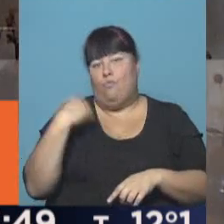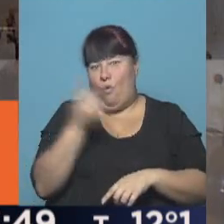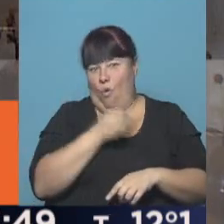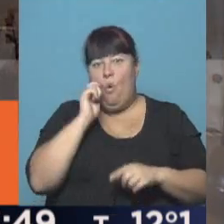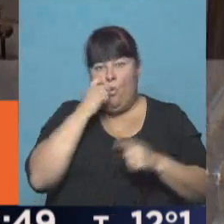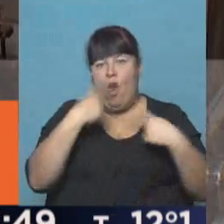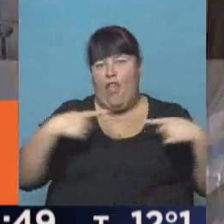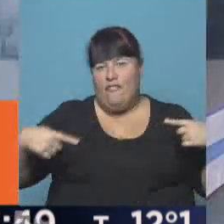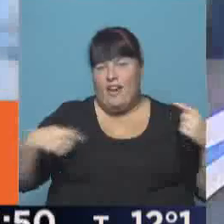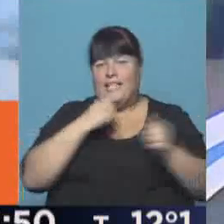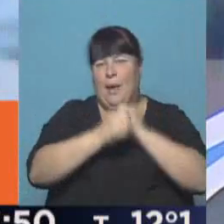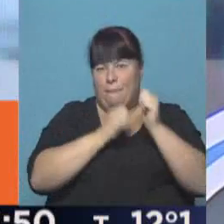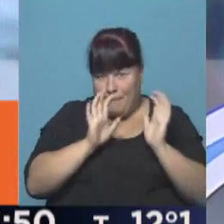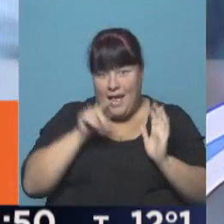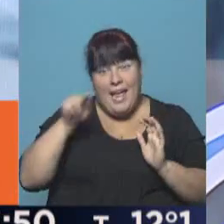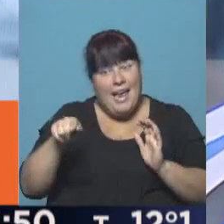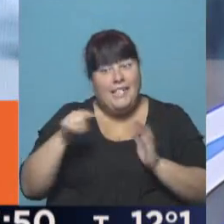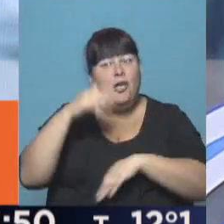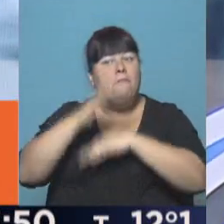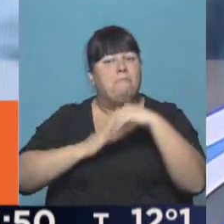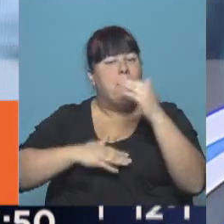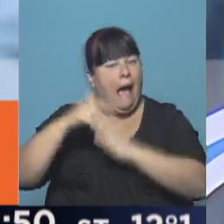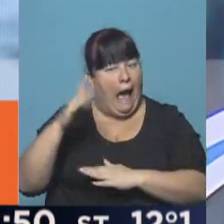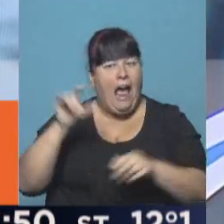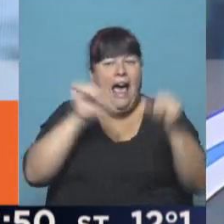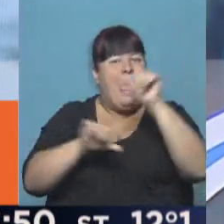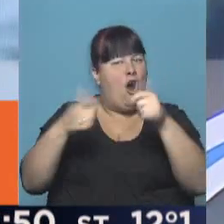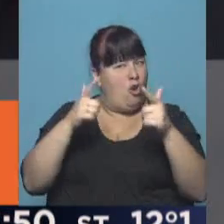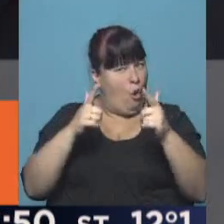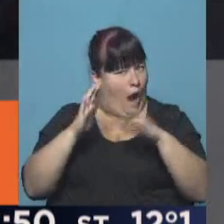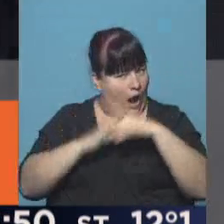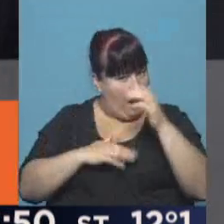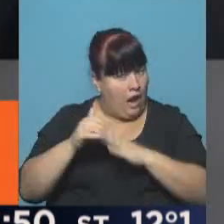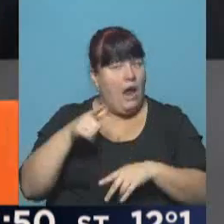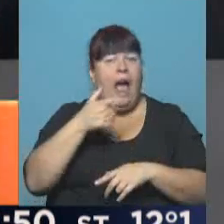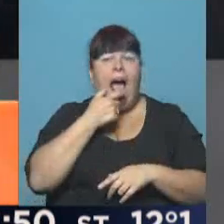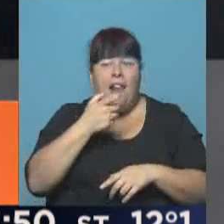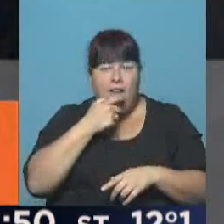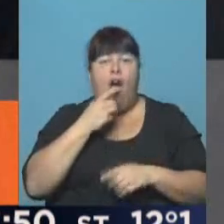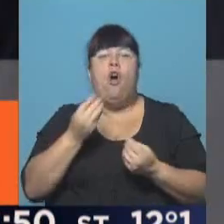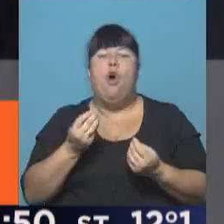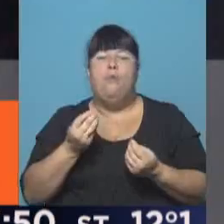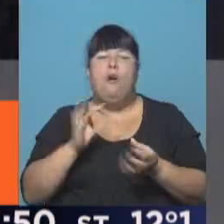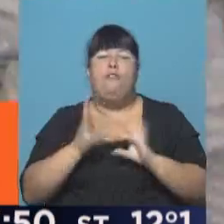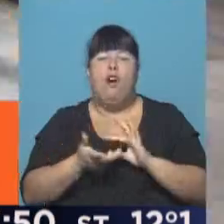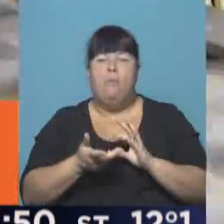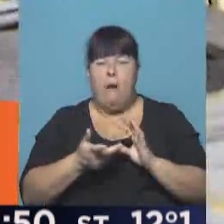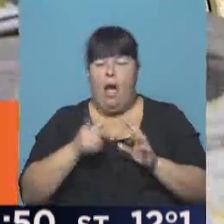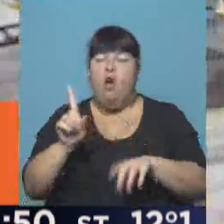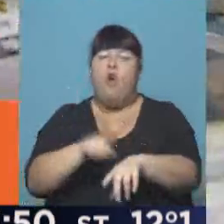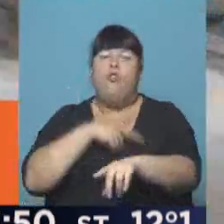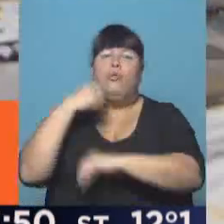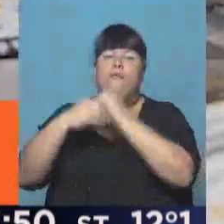y muy buenos de otras empresas, pero estos son artesanales, no tienen conservantes, son alfajores que se hacen, que tienen una